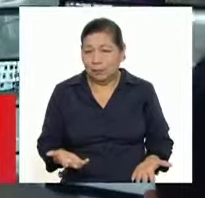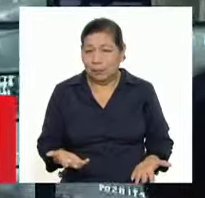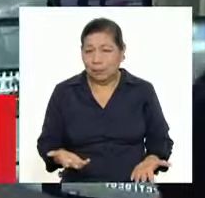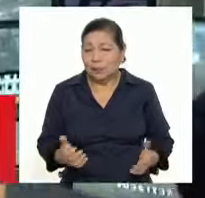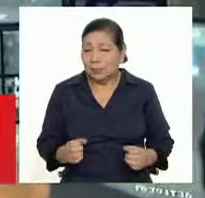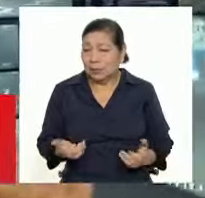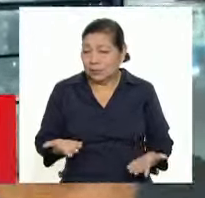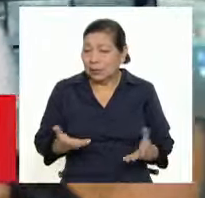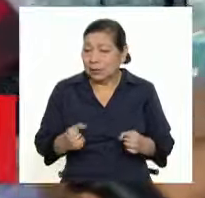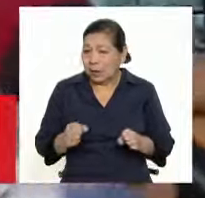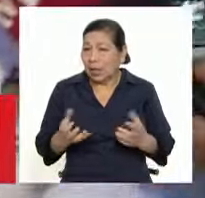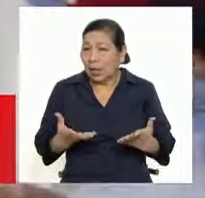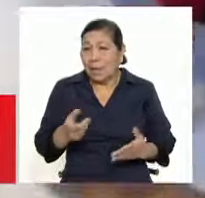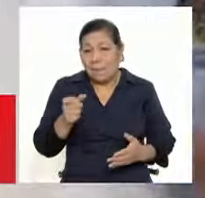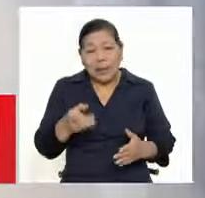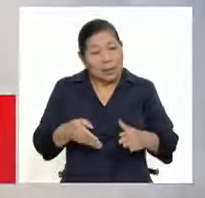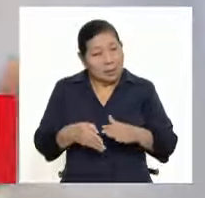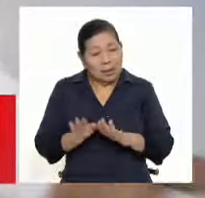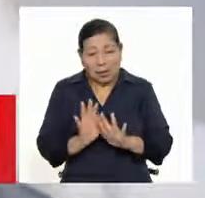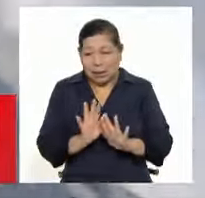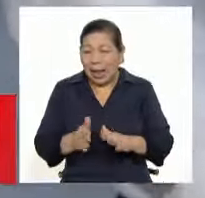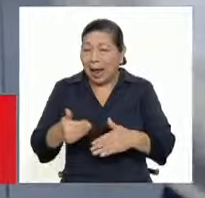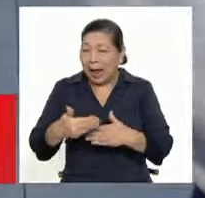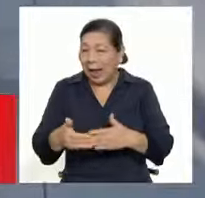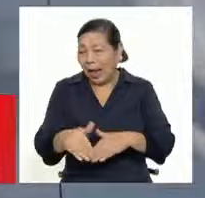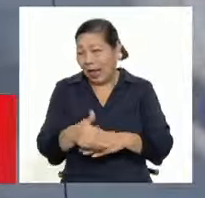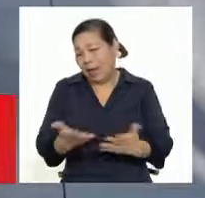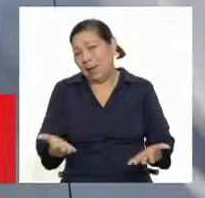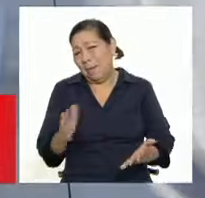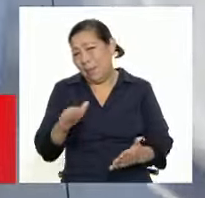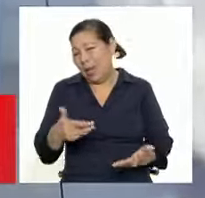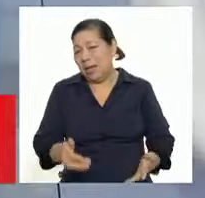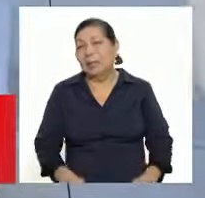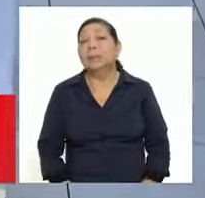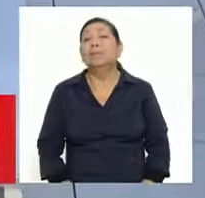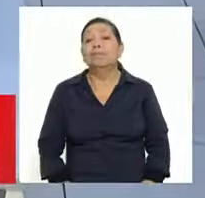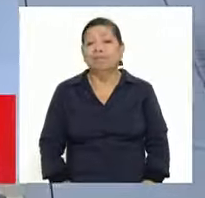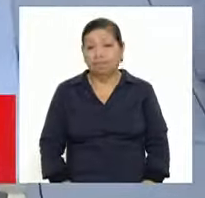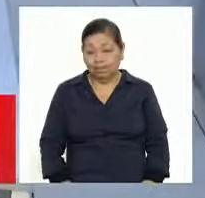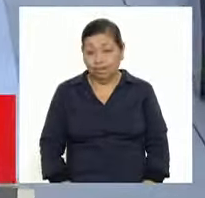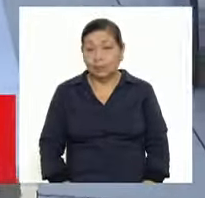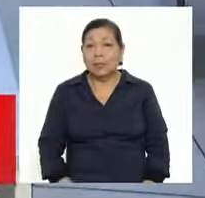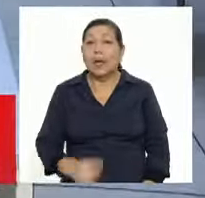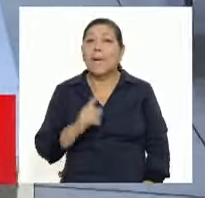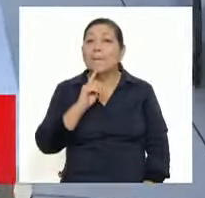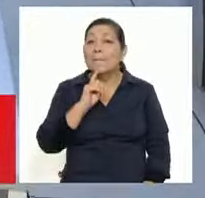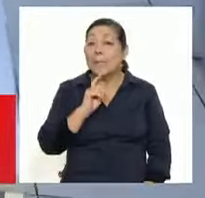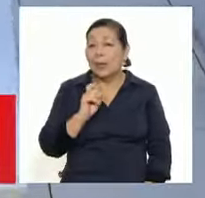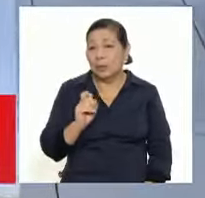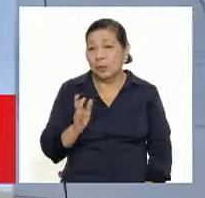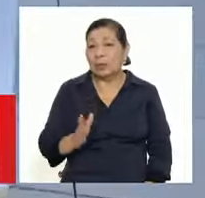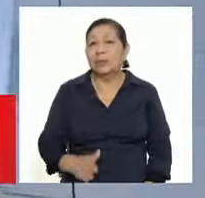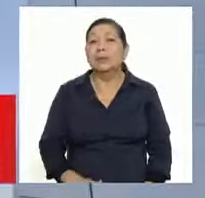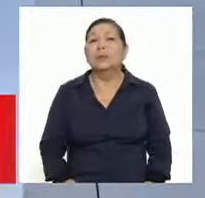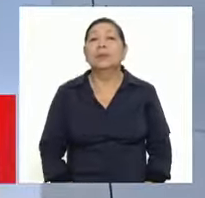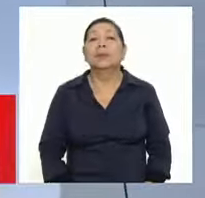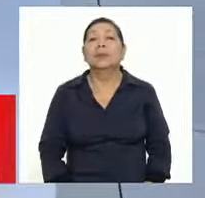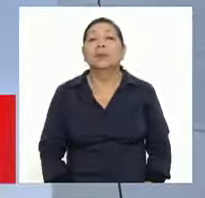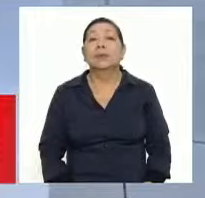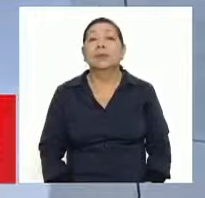que nosotros queremos que esa persona ya no tenemos en las calles haciendo tanto daño a la población. Así es, señor alcalde. Tenemos una pregunta desde Estudios. Roby, te